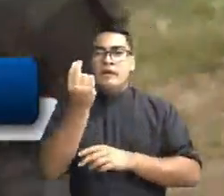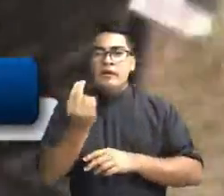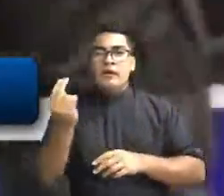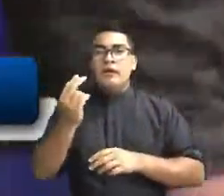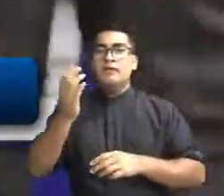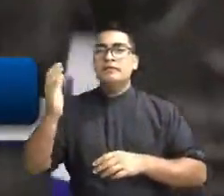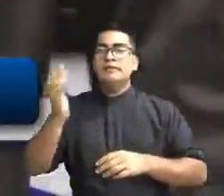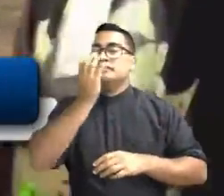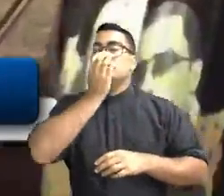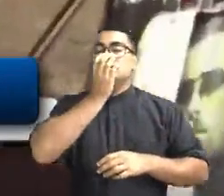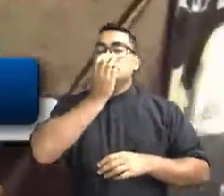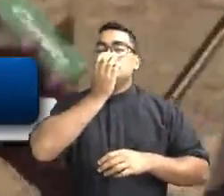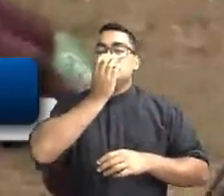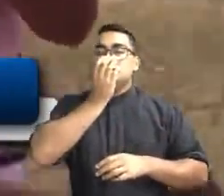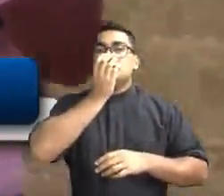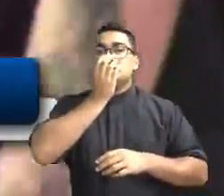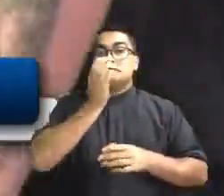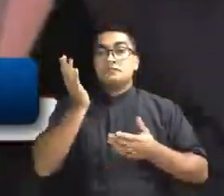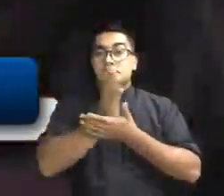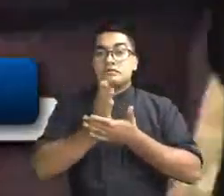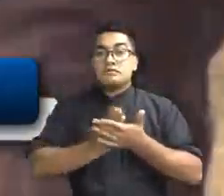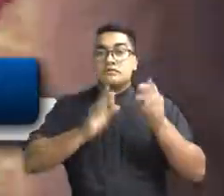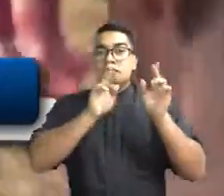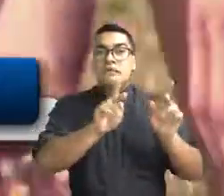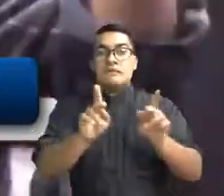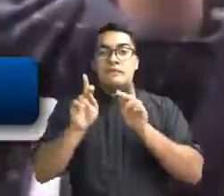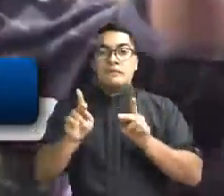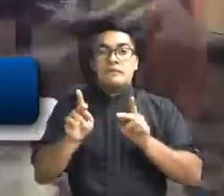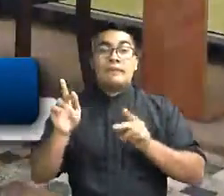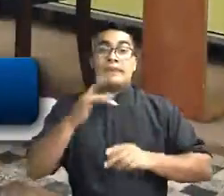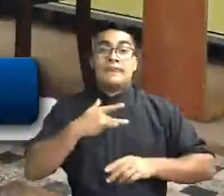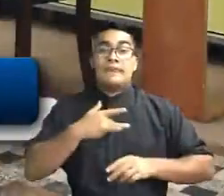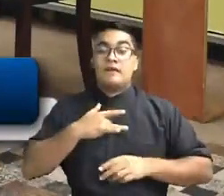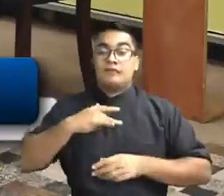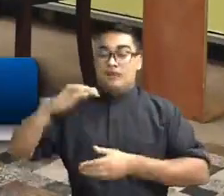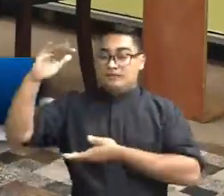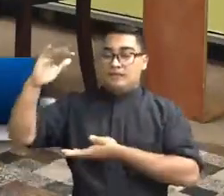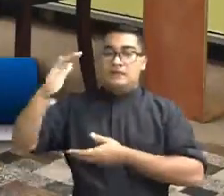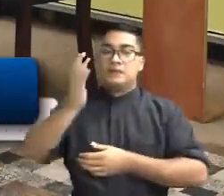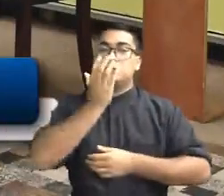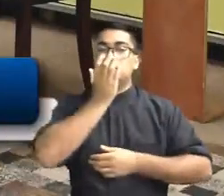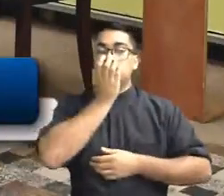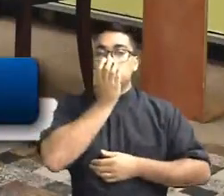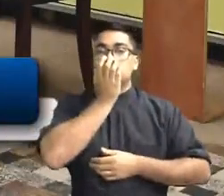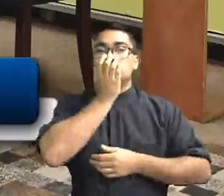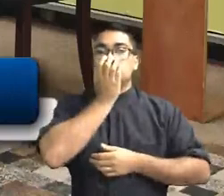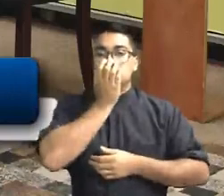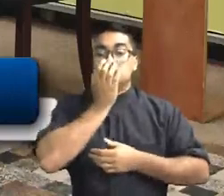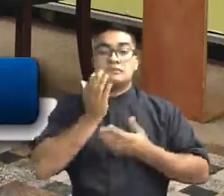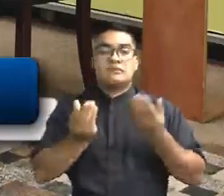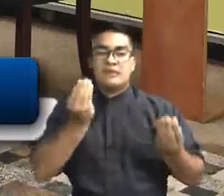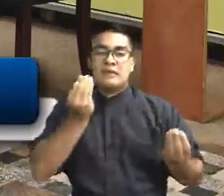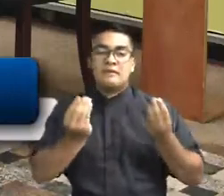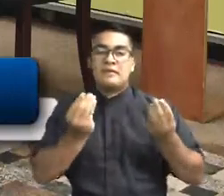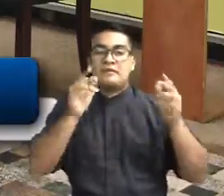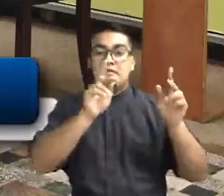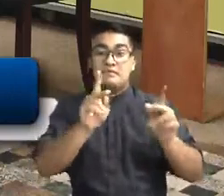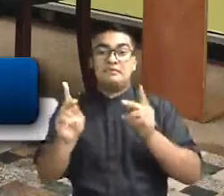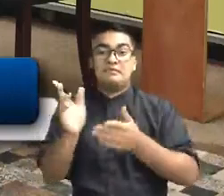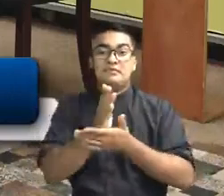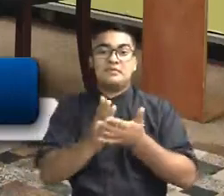para dormir o no? Hay algunas de ellas que se hacen dependientes de oxígeno, dependiendo del avance de la enfermedad, porque tenemos